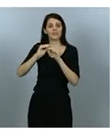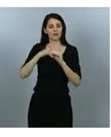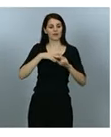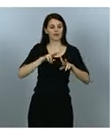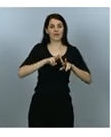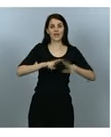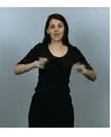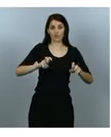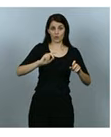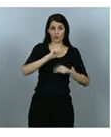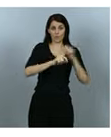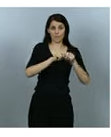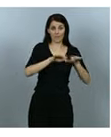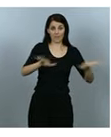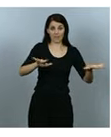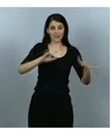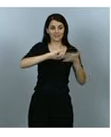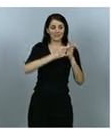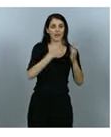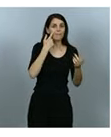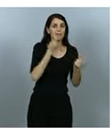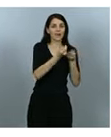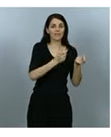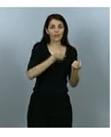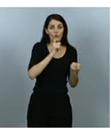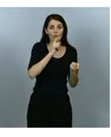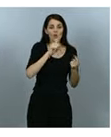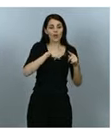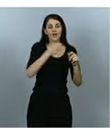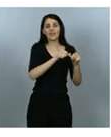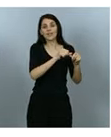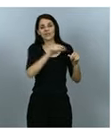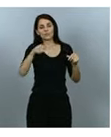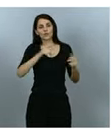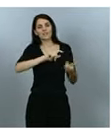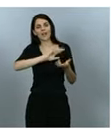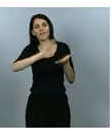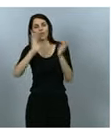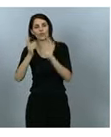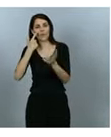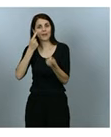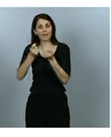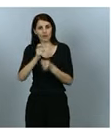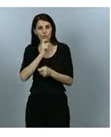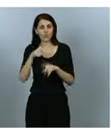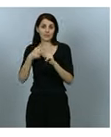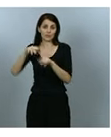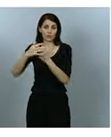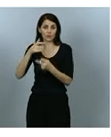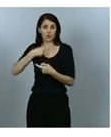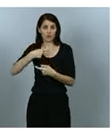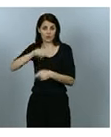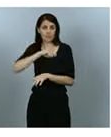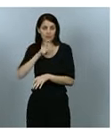y los sistemas de vigilancia posteriores y lo que realmente ha podido no pasar en nuestro país. Si ven en la gráfica,